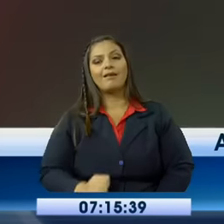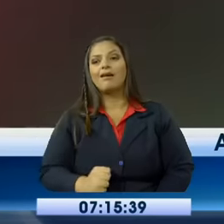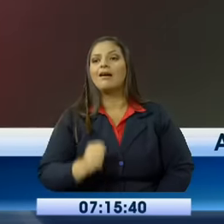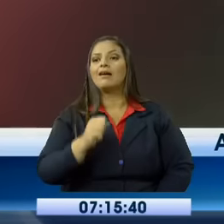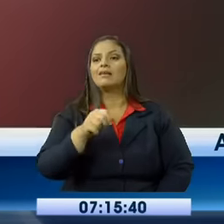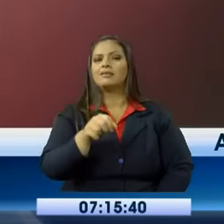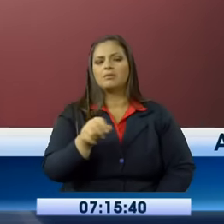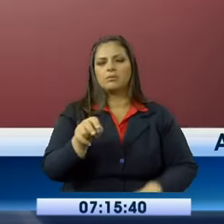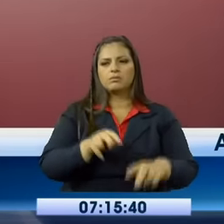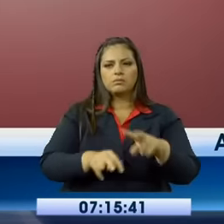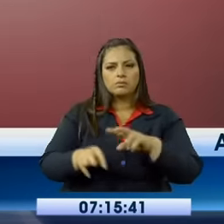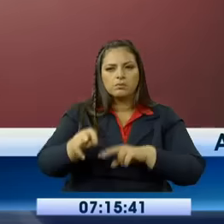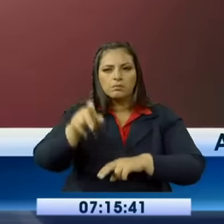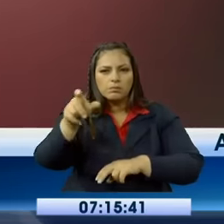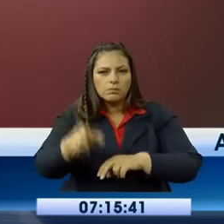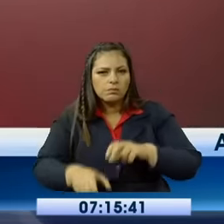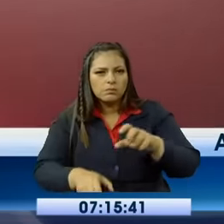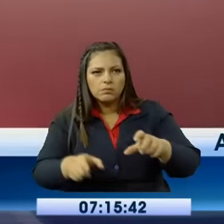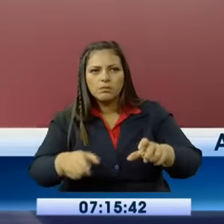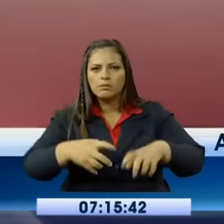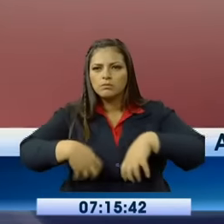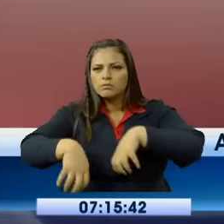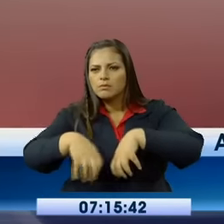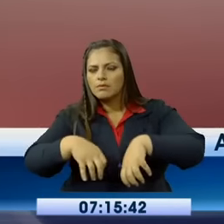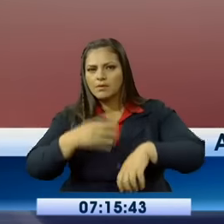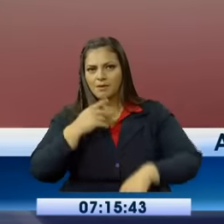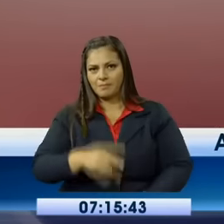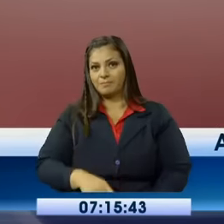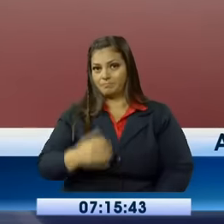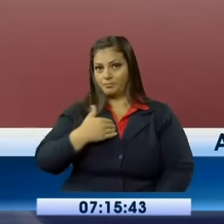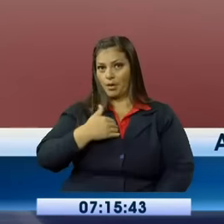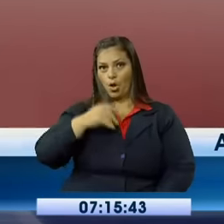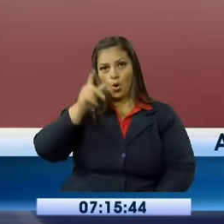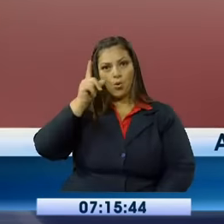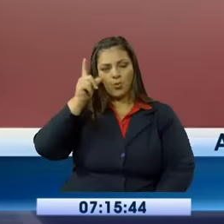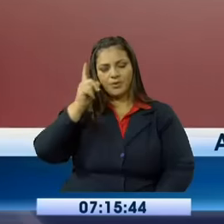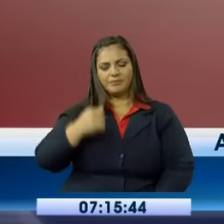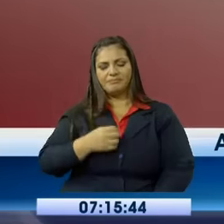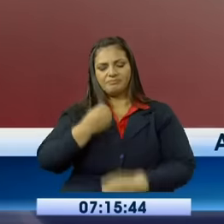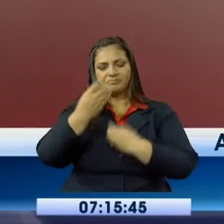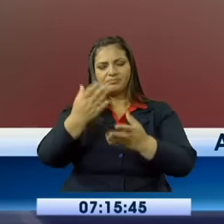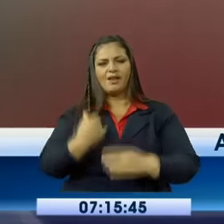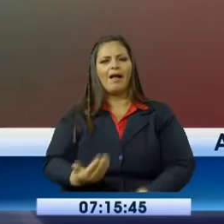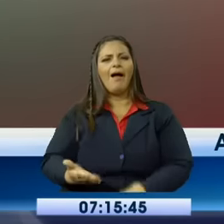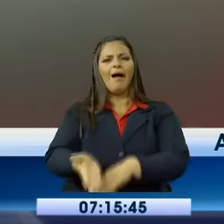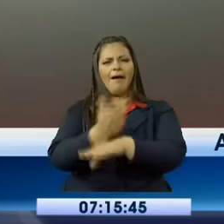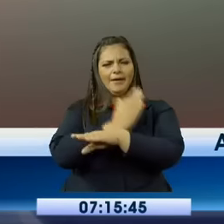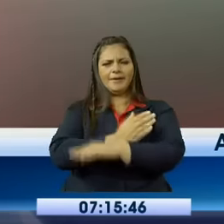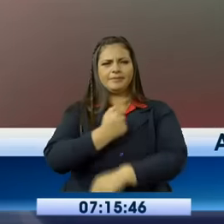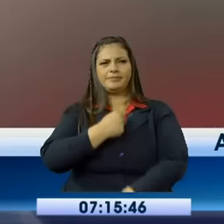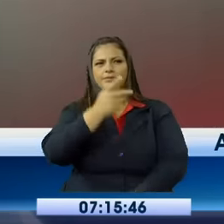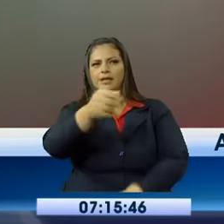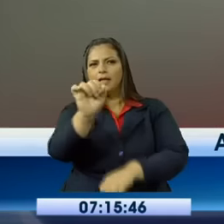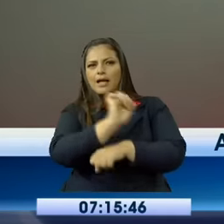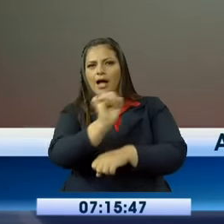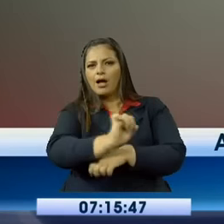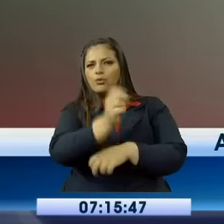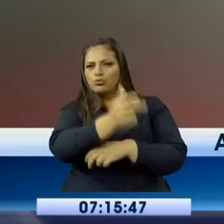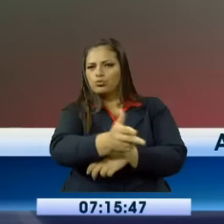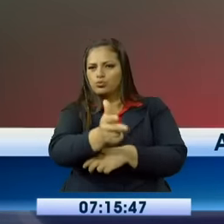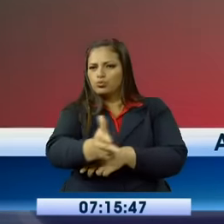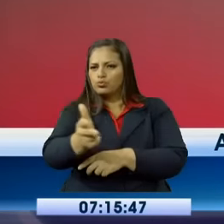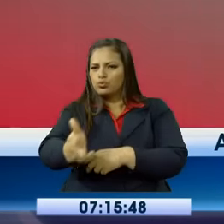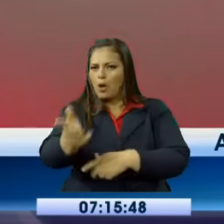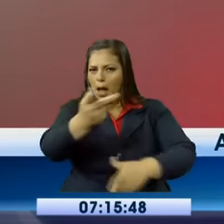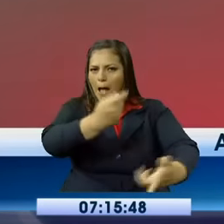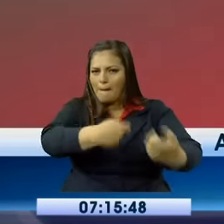alguna oportunidad yo también he acudido a alguna concesionaria de vehículos. Claro. Parece que ellos estaban